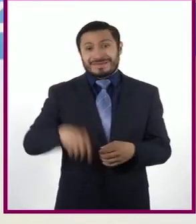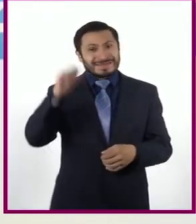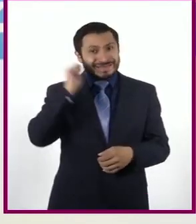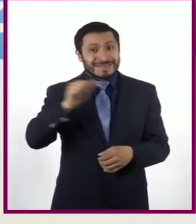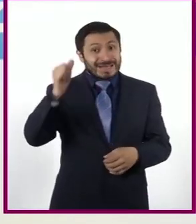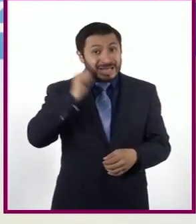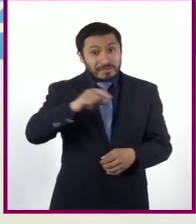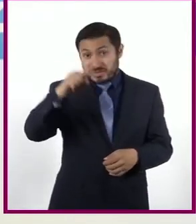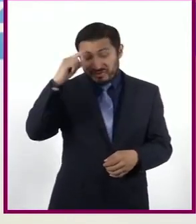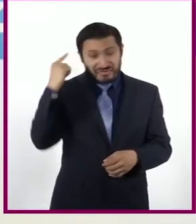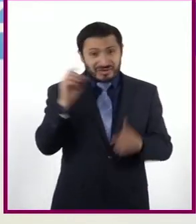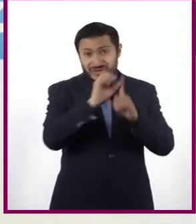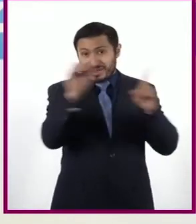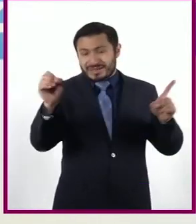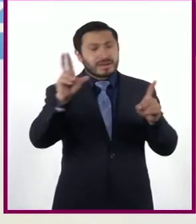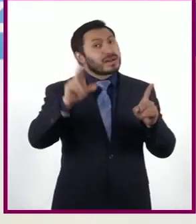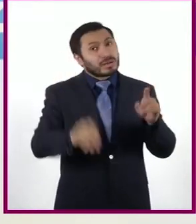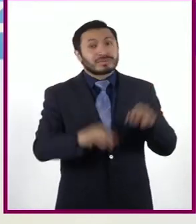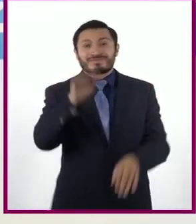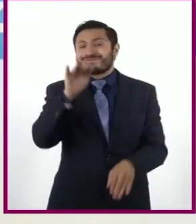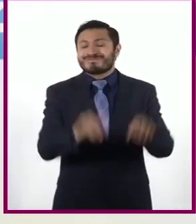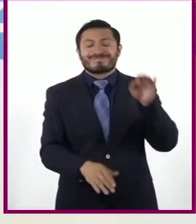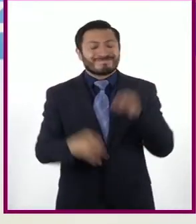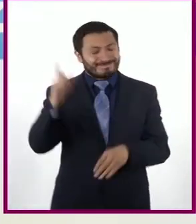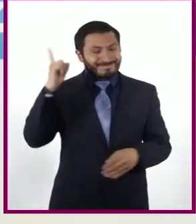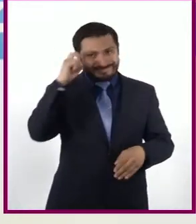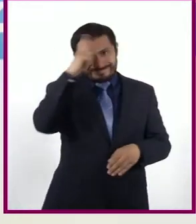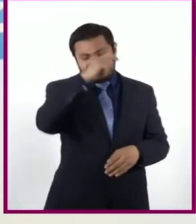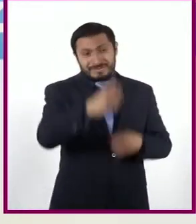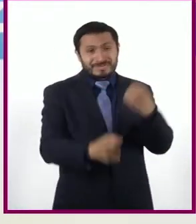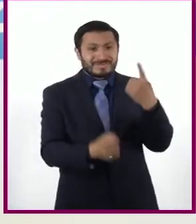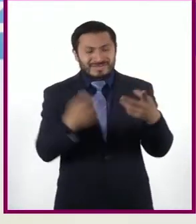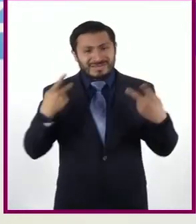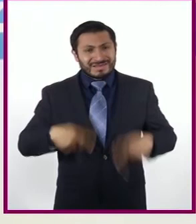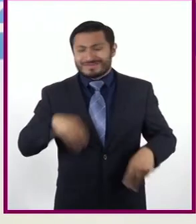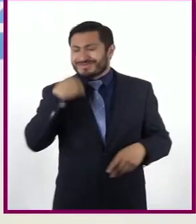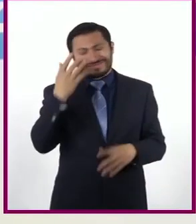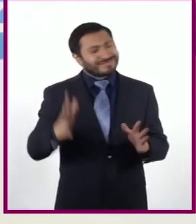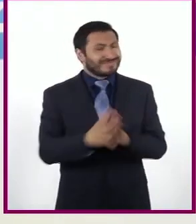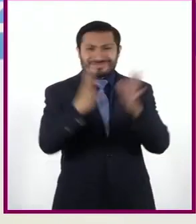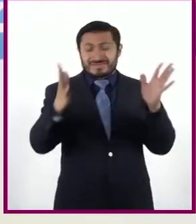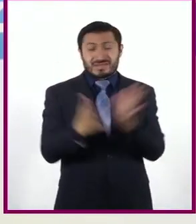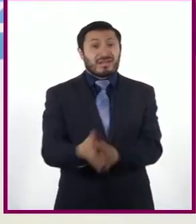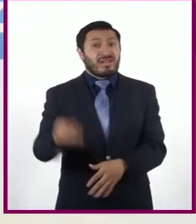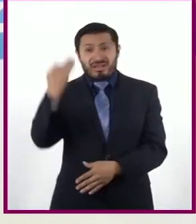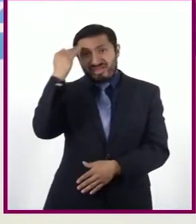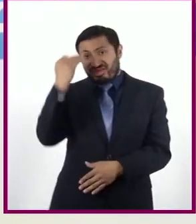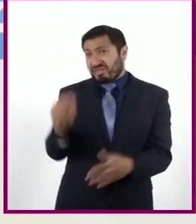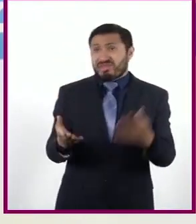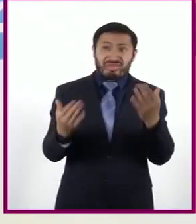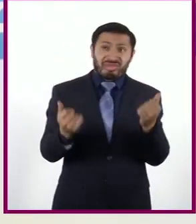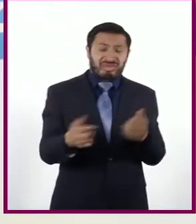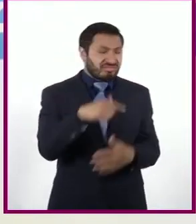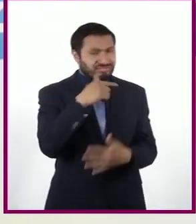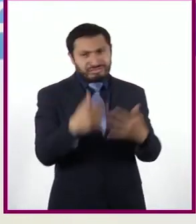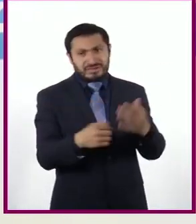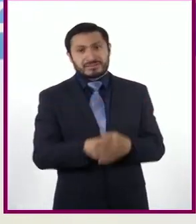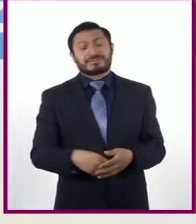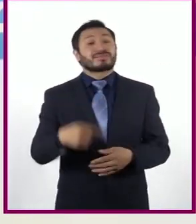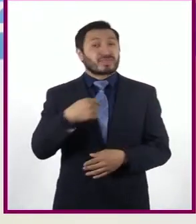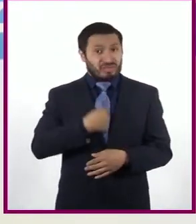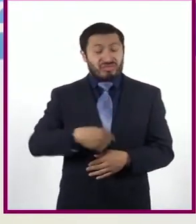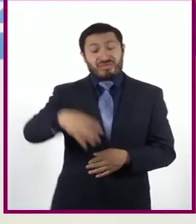organizarse, porque algunas personas no querían participar, argumentando falta de tiempo. Aprendí de esa